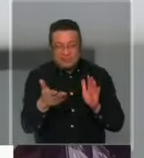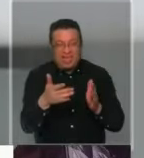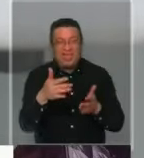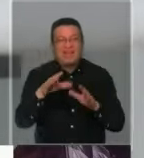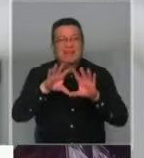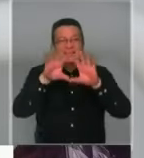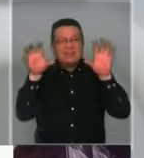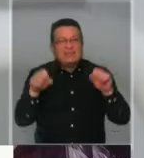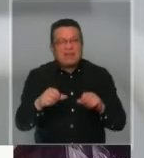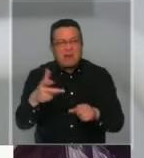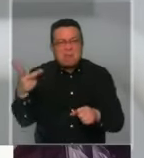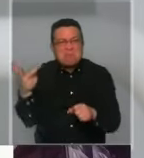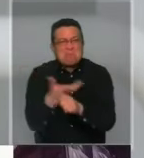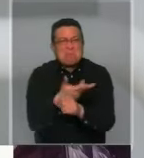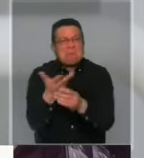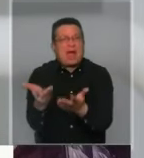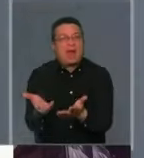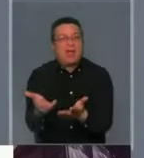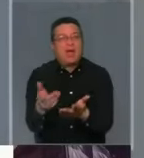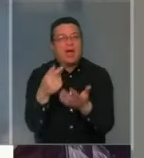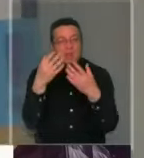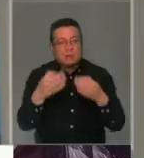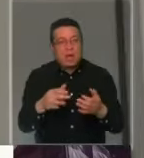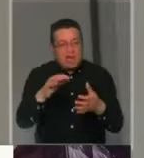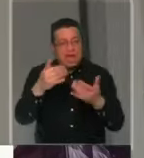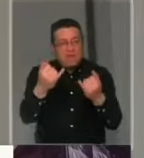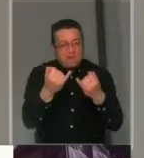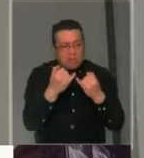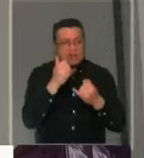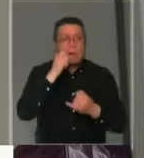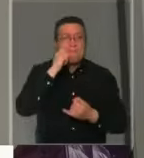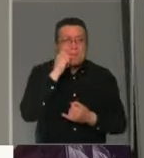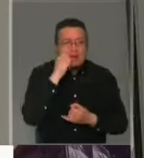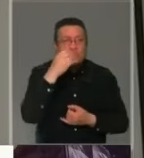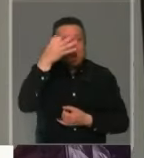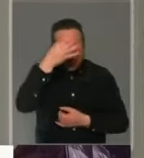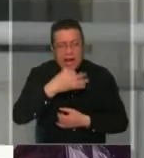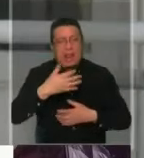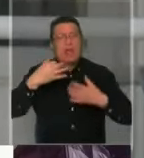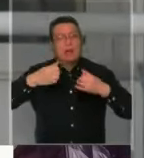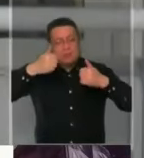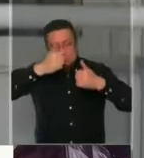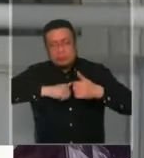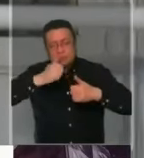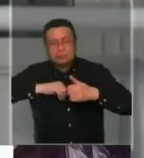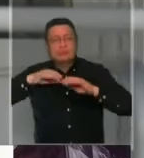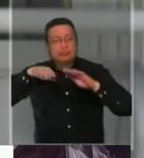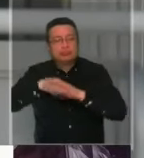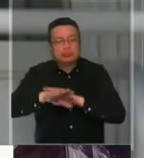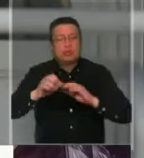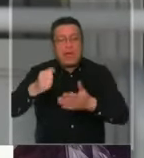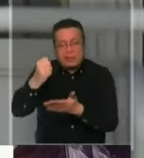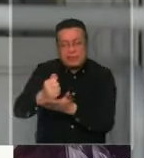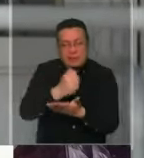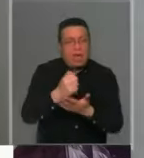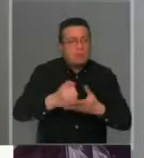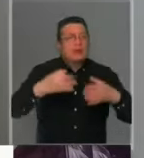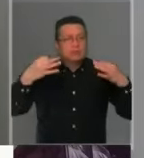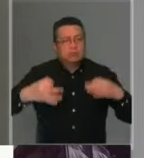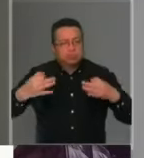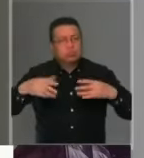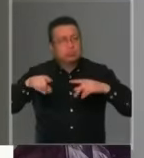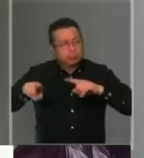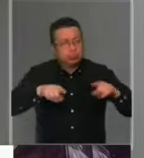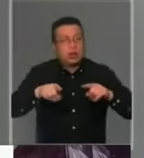¿Cómo se garantiza que esos datos sensibles, personales y que permiten la ejecución de decenas de trámites oficiales no se